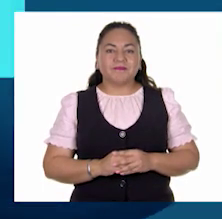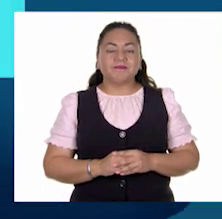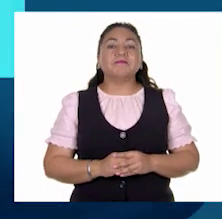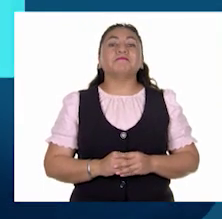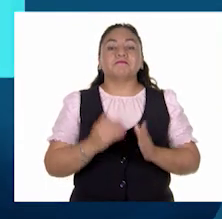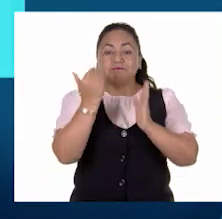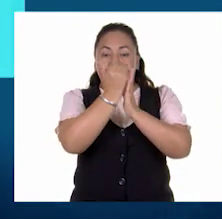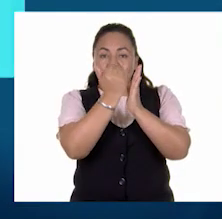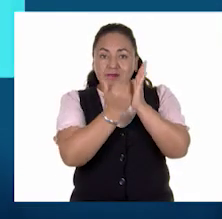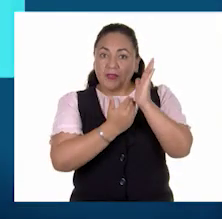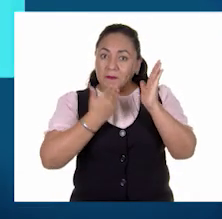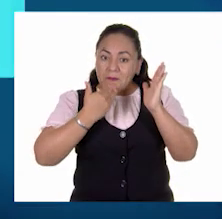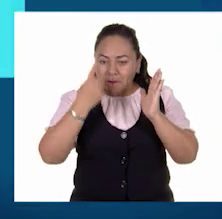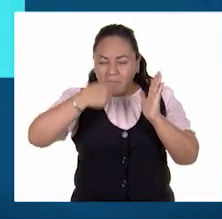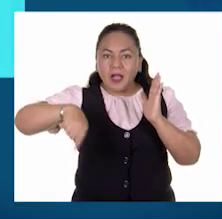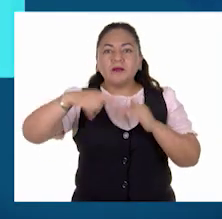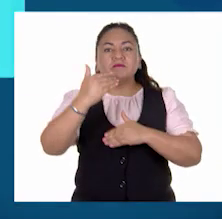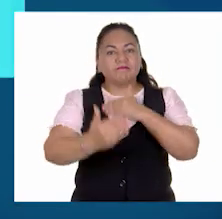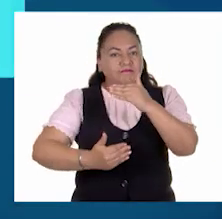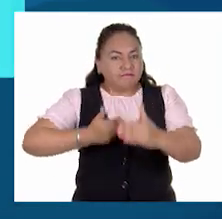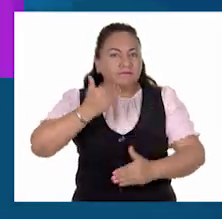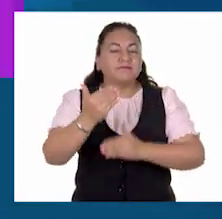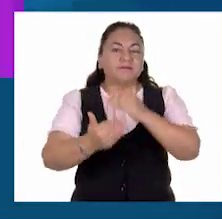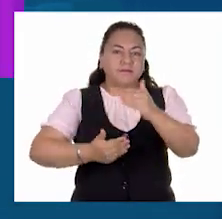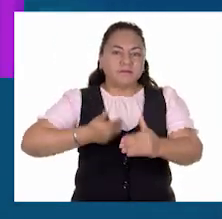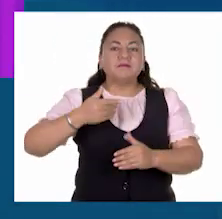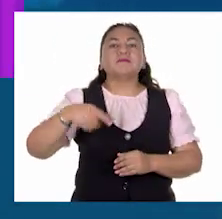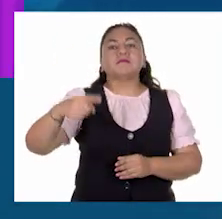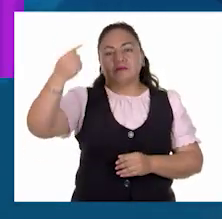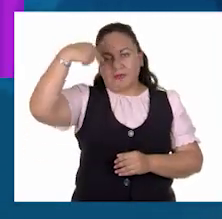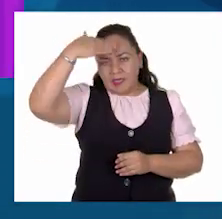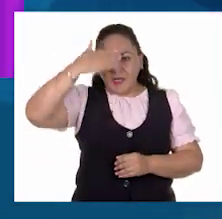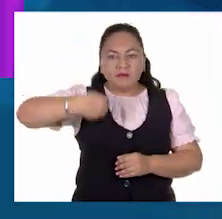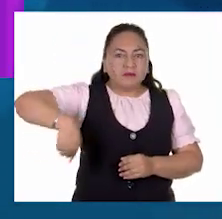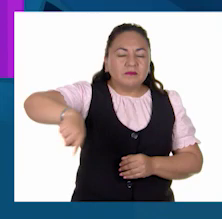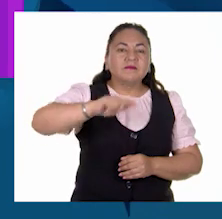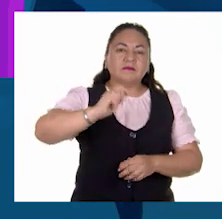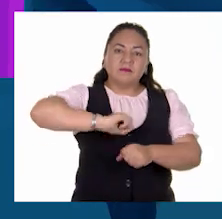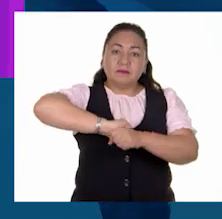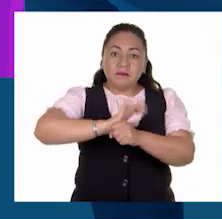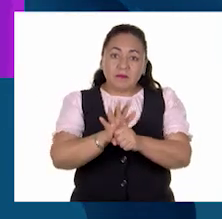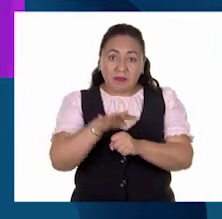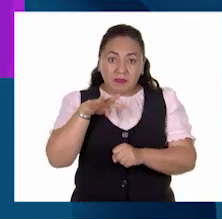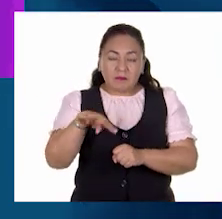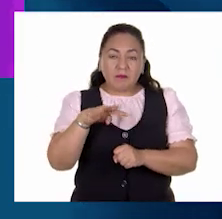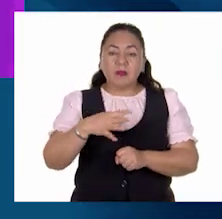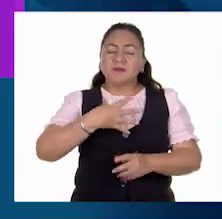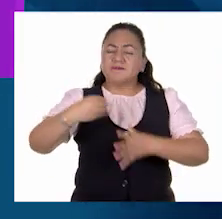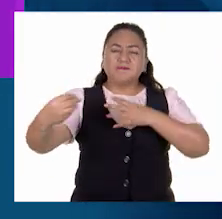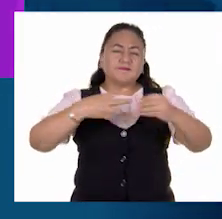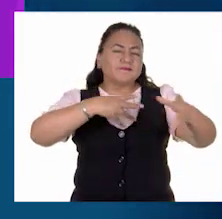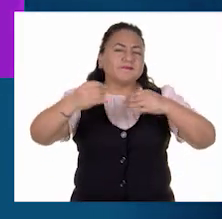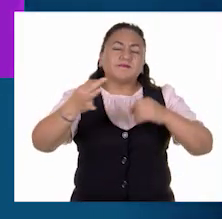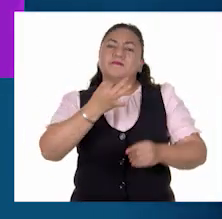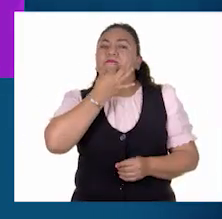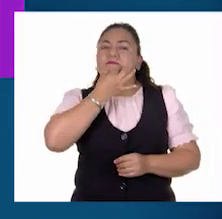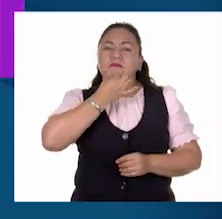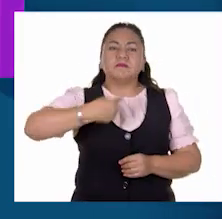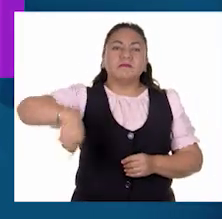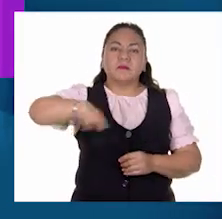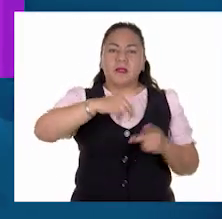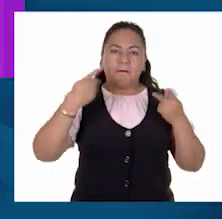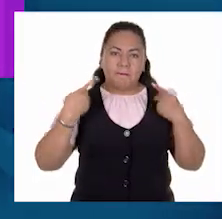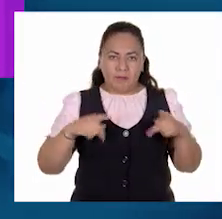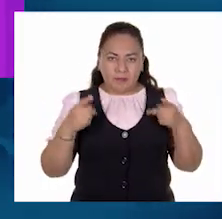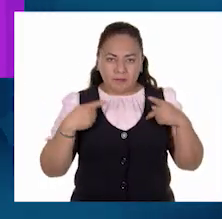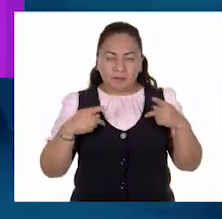Buenas prácticas para seguir adelante. Como todos sabemos, la COVID-19 es una enfermedad que se contagia muy fácilmente entre las